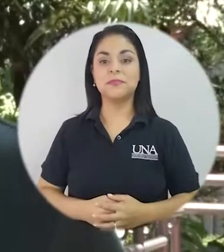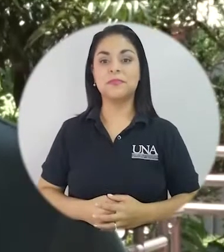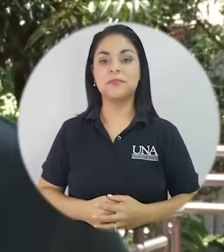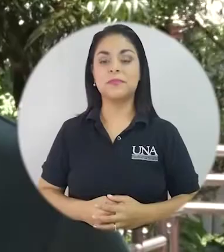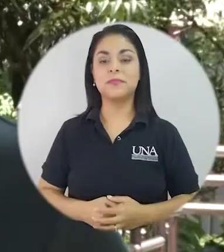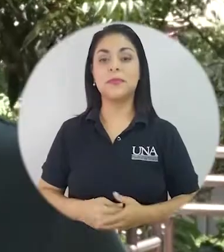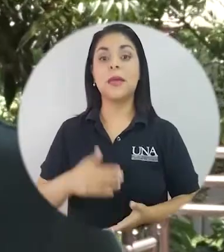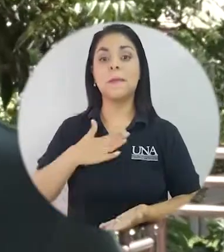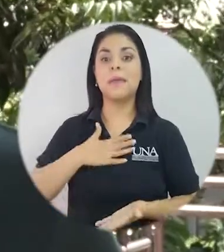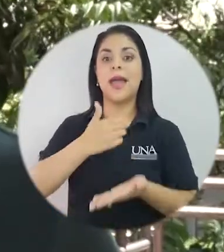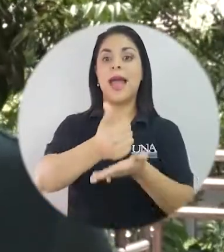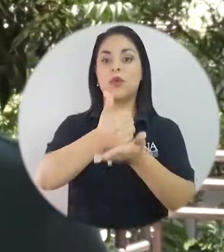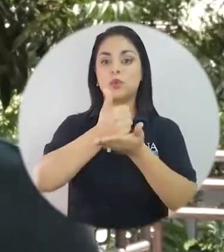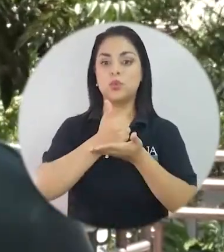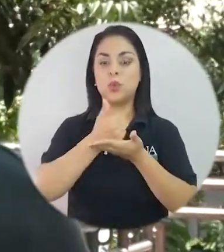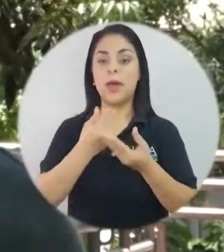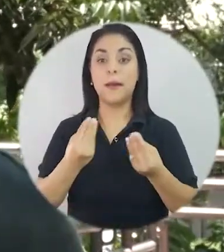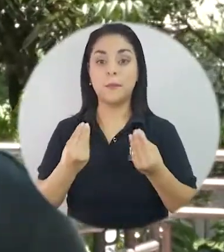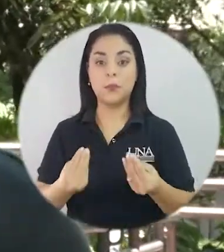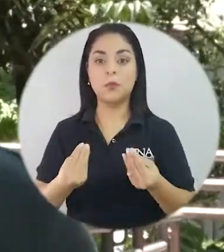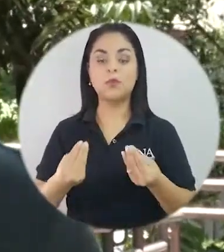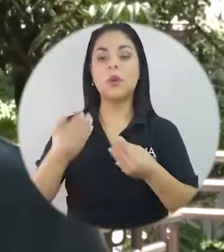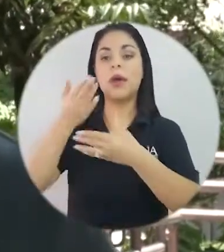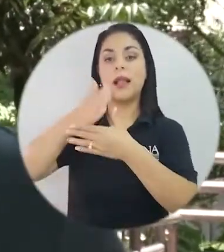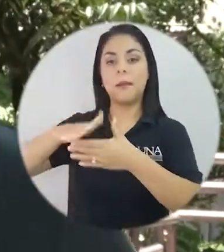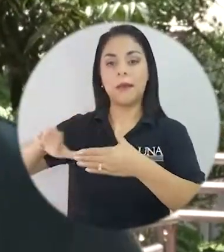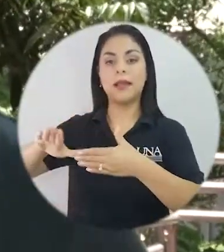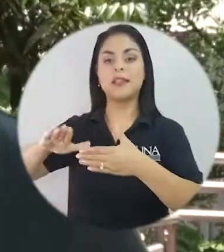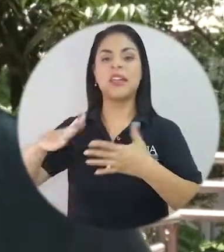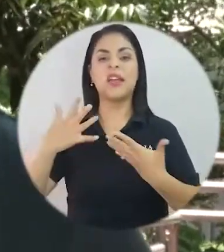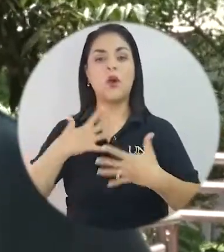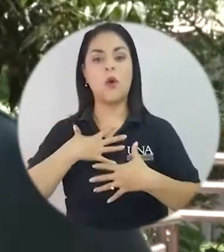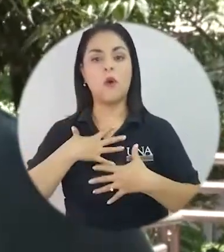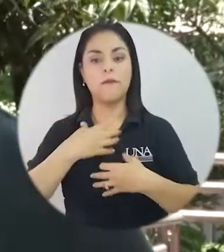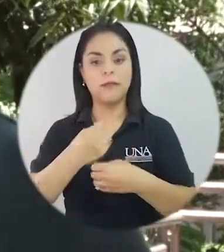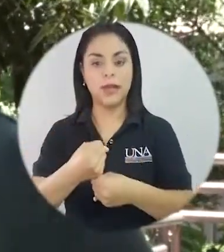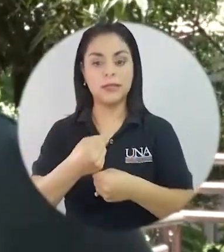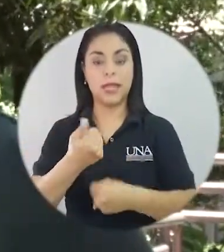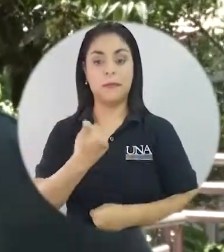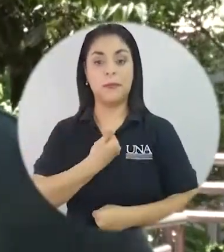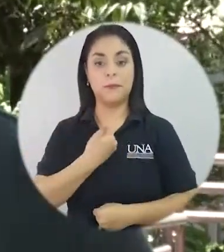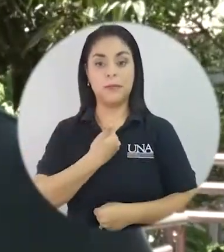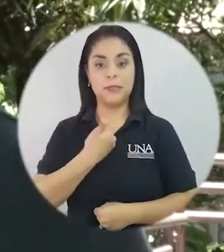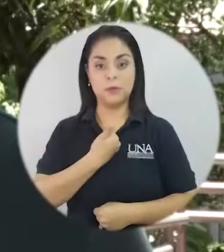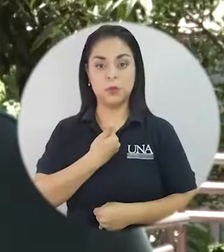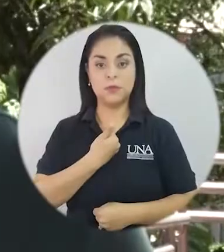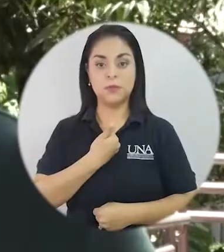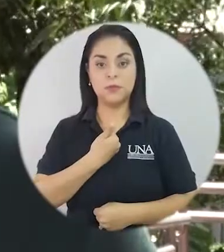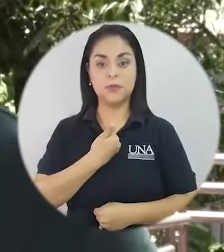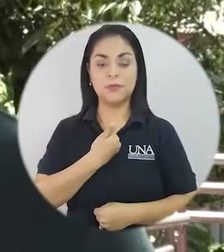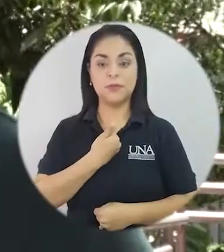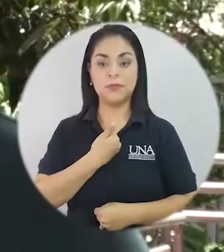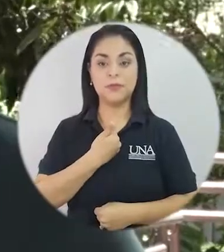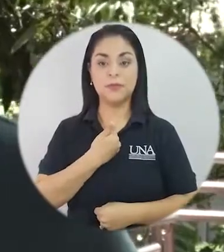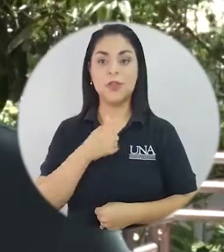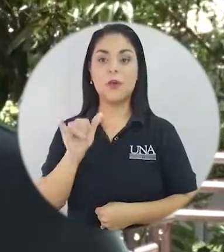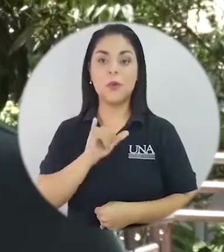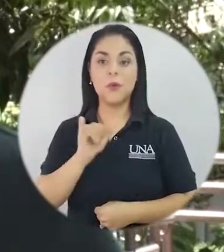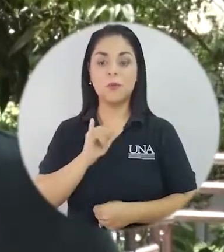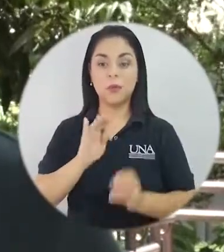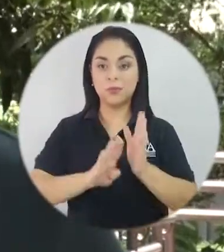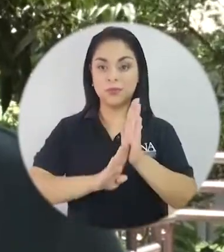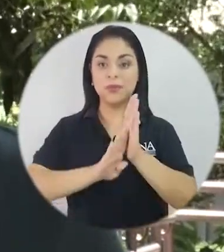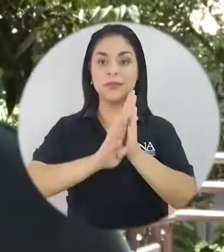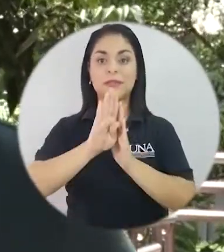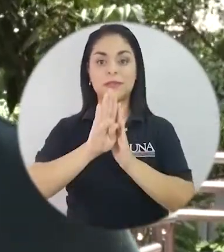Me ayuda mucho también para la parte de confianza en mí misma, es, como le digo, es